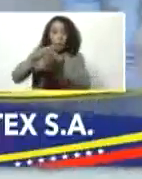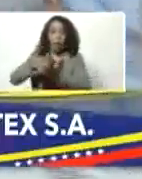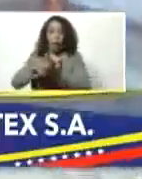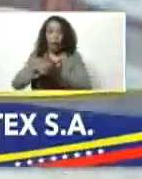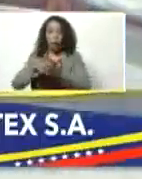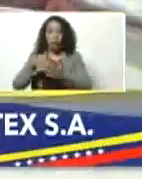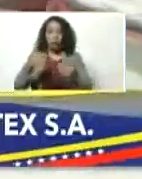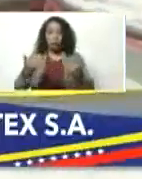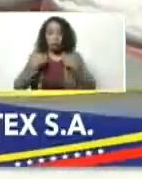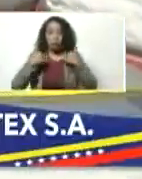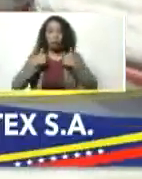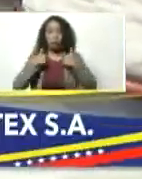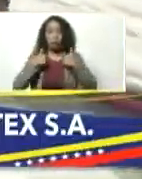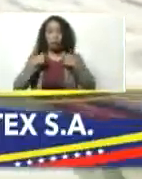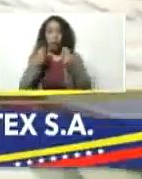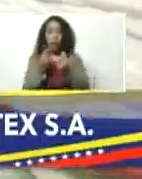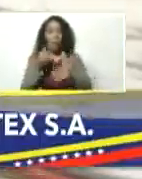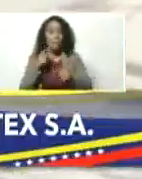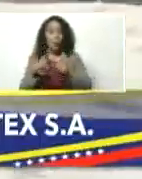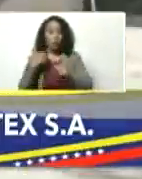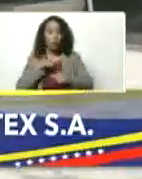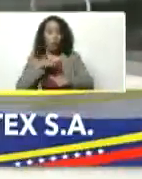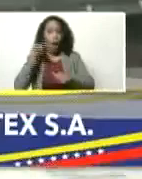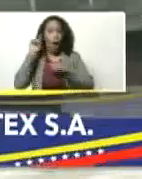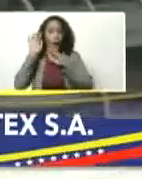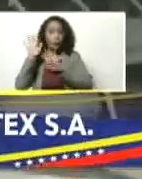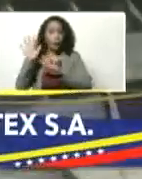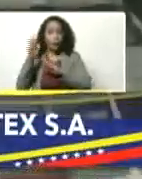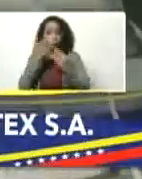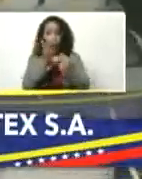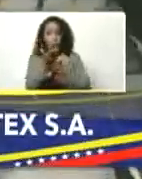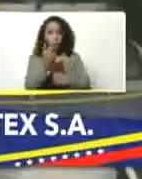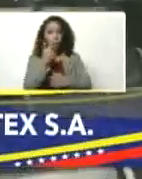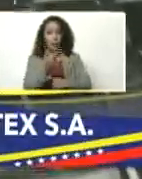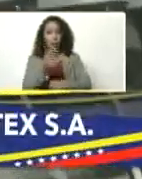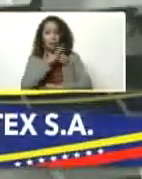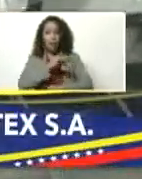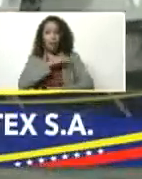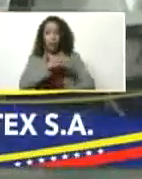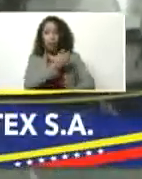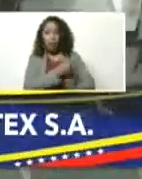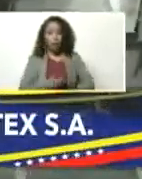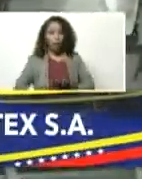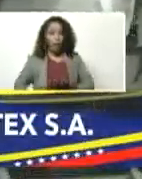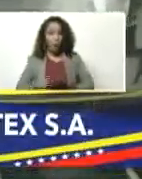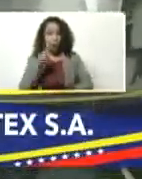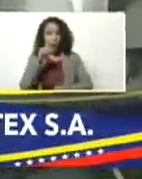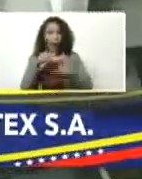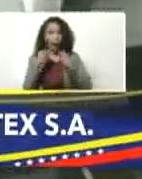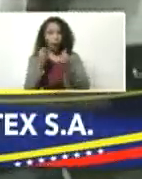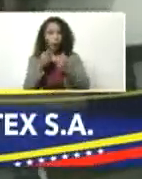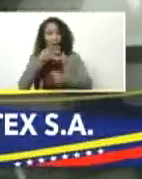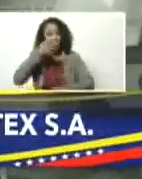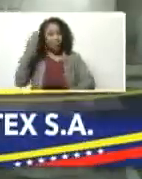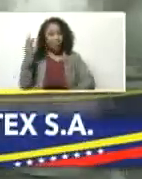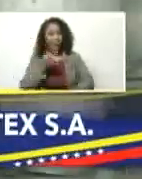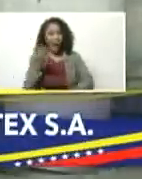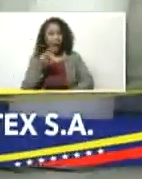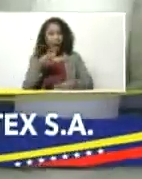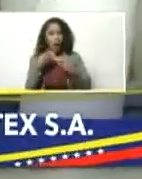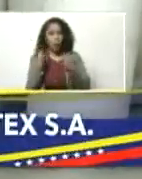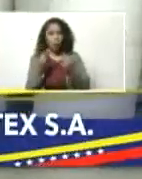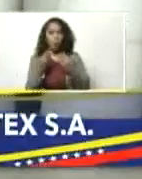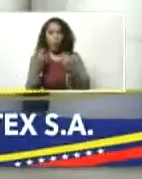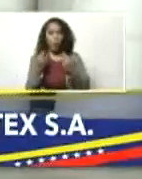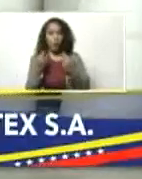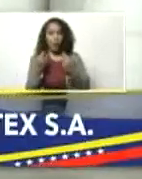avatares de la economía, pero aquí estamos, así efectivamente, como usted dice, señor presidente, con una economía real, con una economía